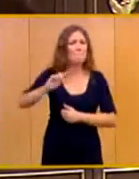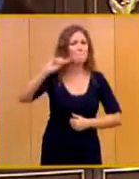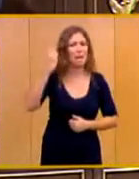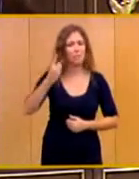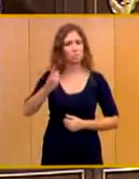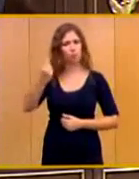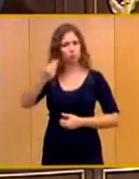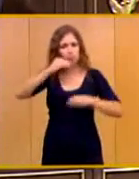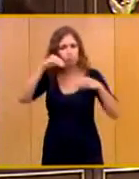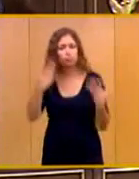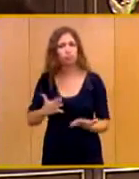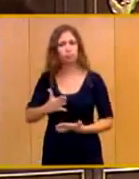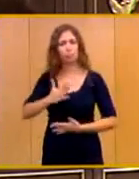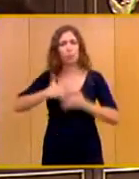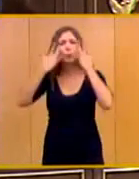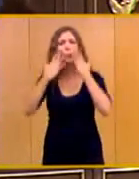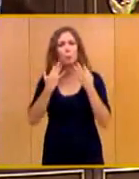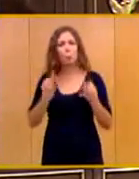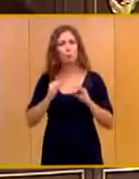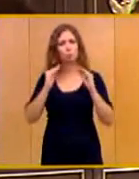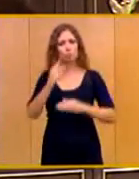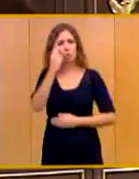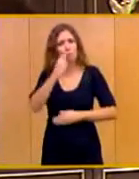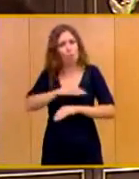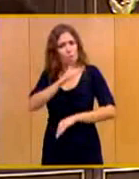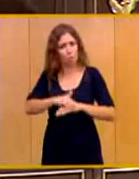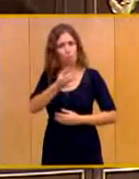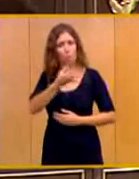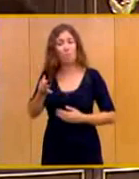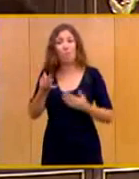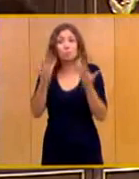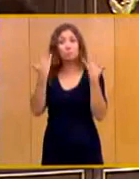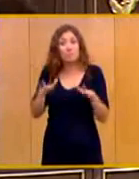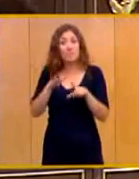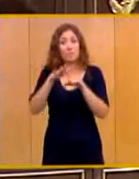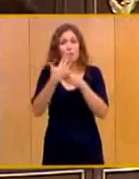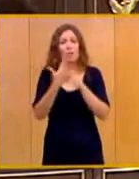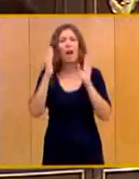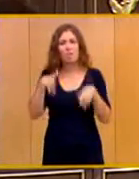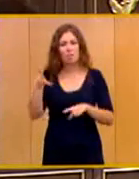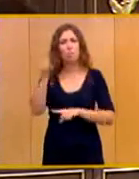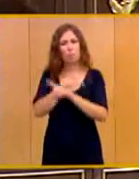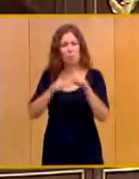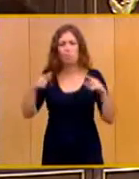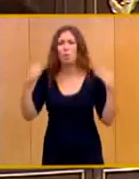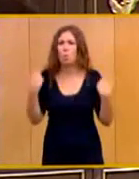solventes, que cumplen con sus compromisos y que, a pesar de todo, tienen problemas muy serios para encontrar crédito. ¿Y